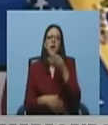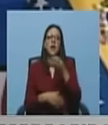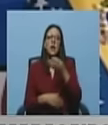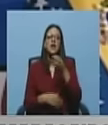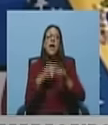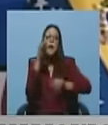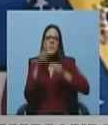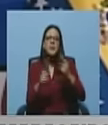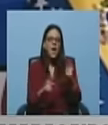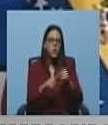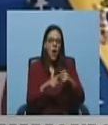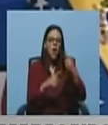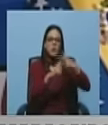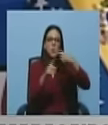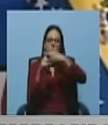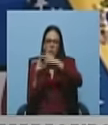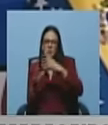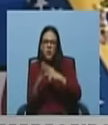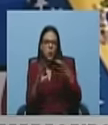sumando cosas.